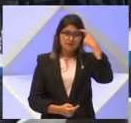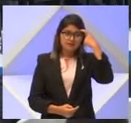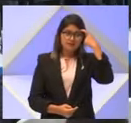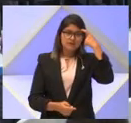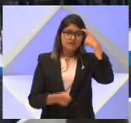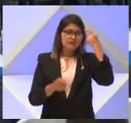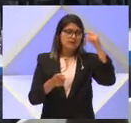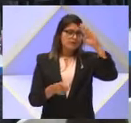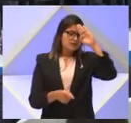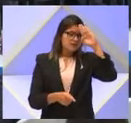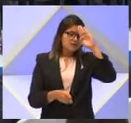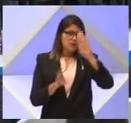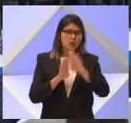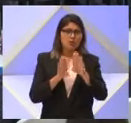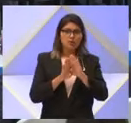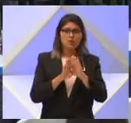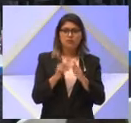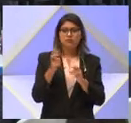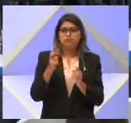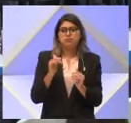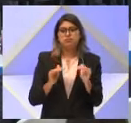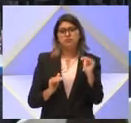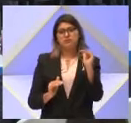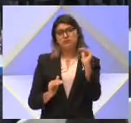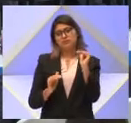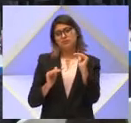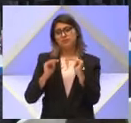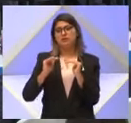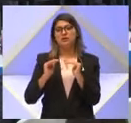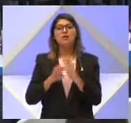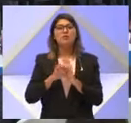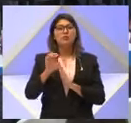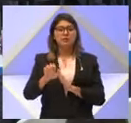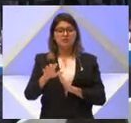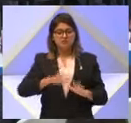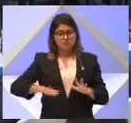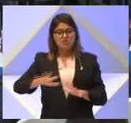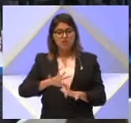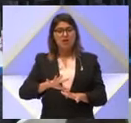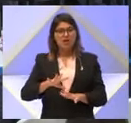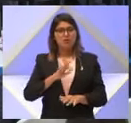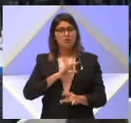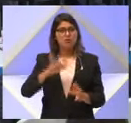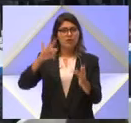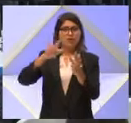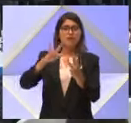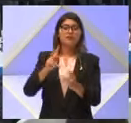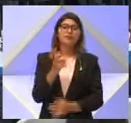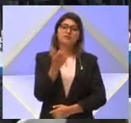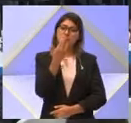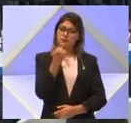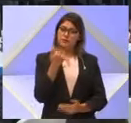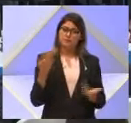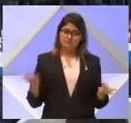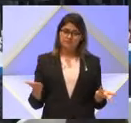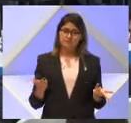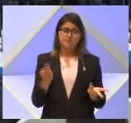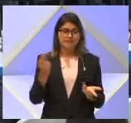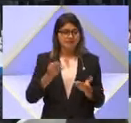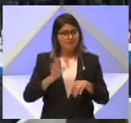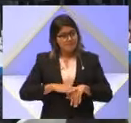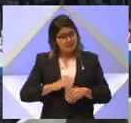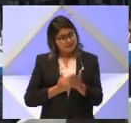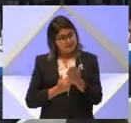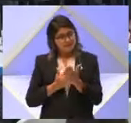brincar esa brecha que no es por temas de geografía sino es por temas de ingresos y eso requiere que haya un crecimiento económico